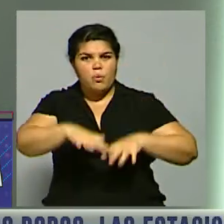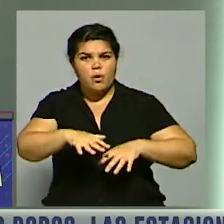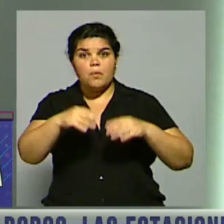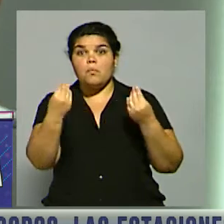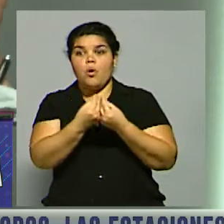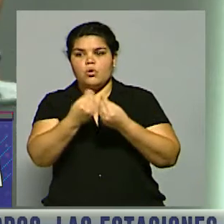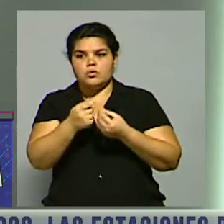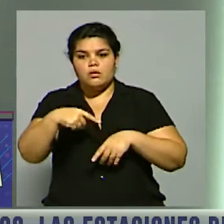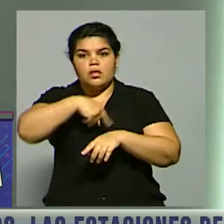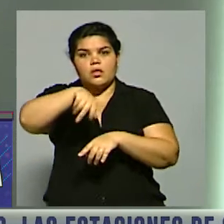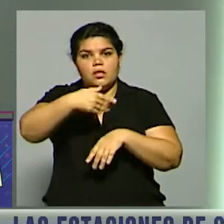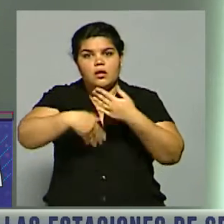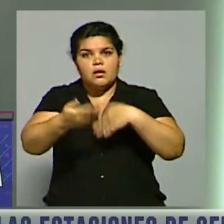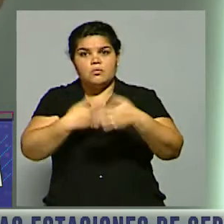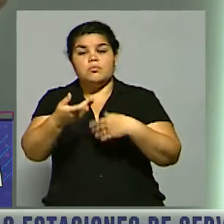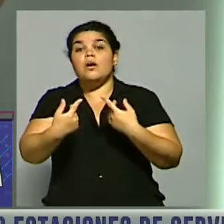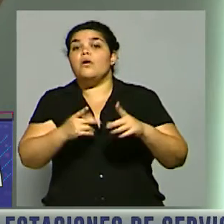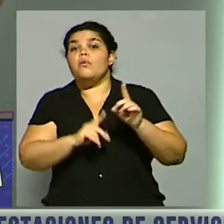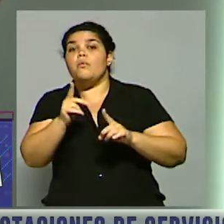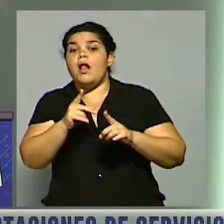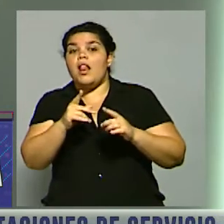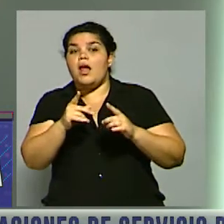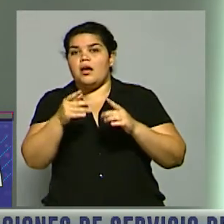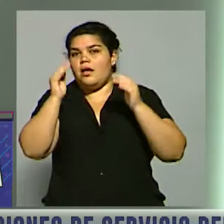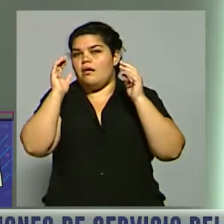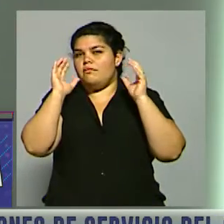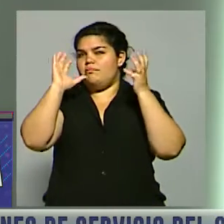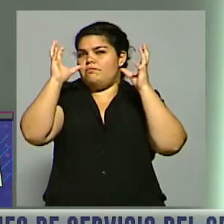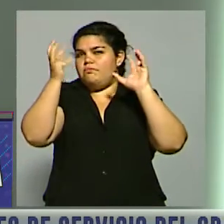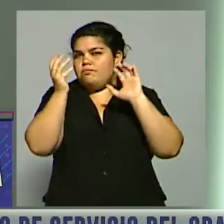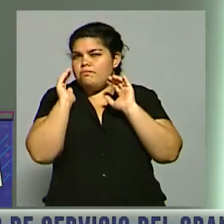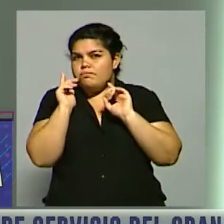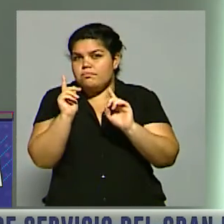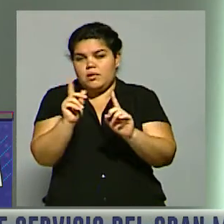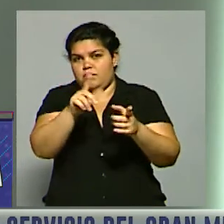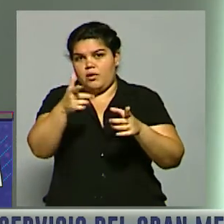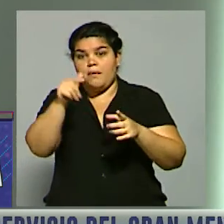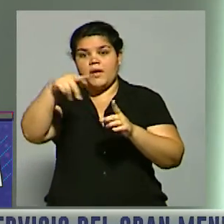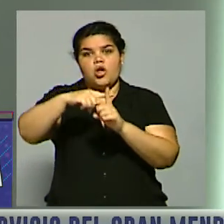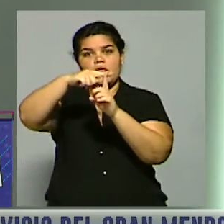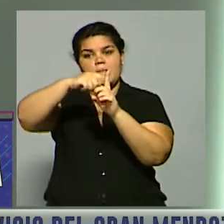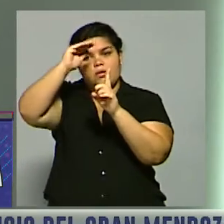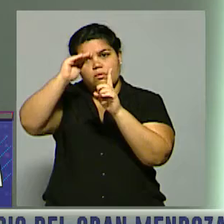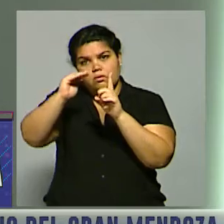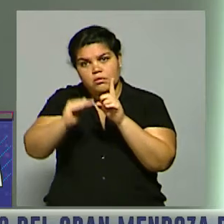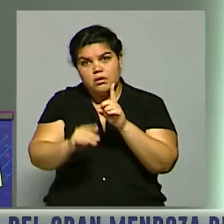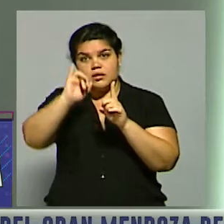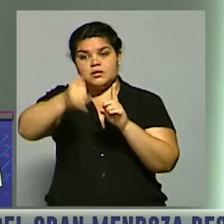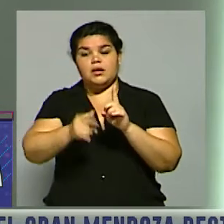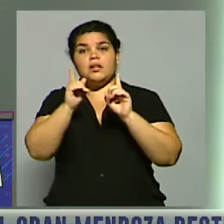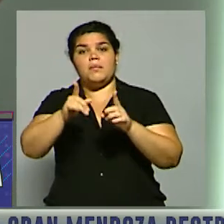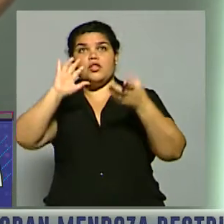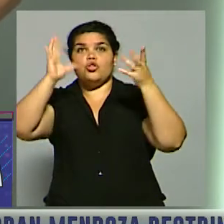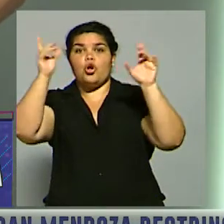en las próximas horas, y bueno, se habla de una inestabilidad que puede generar primero el descenso de la temperatura que ya se siente y además la posibilidad de tormentas.